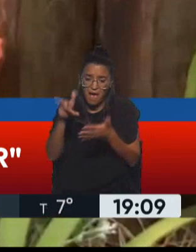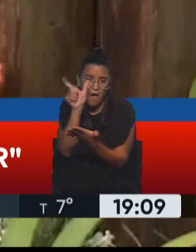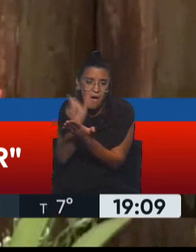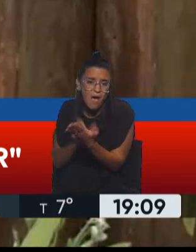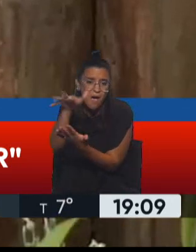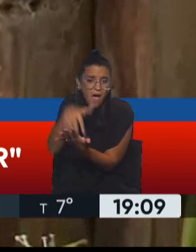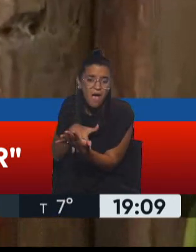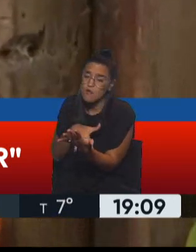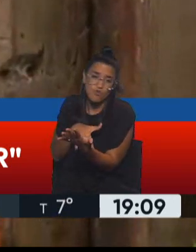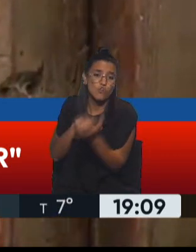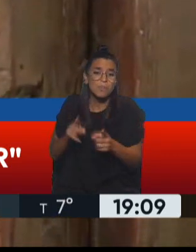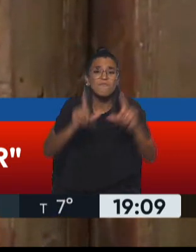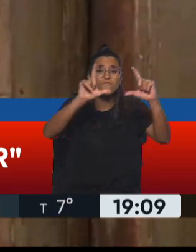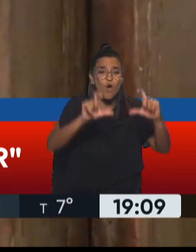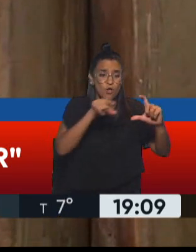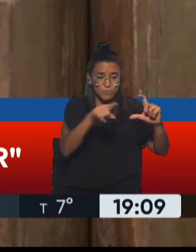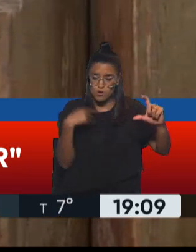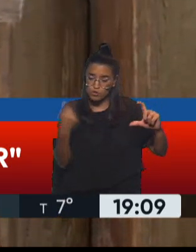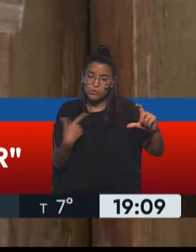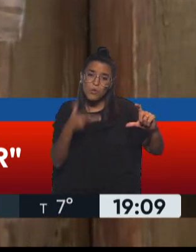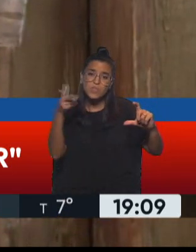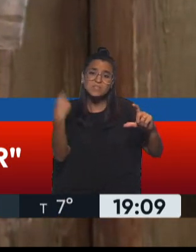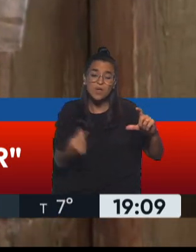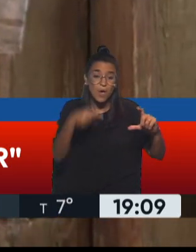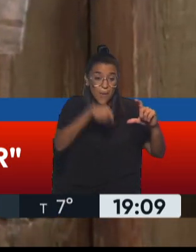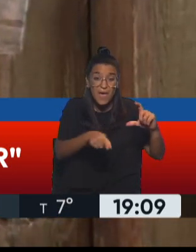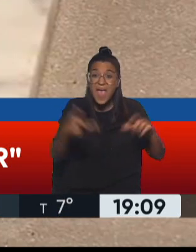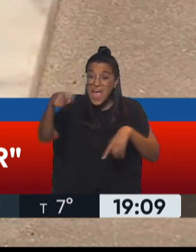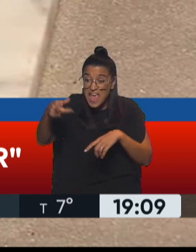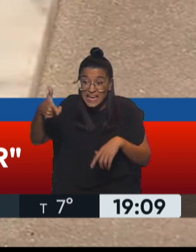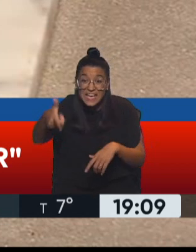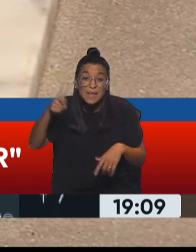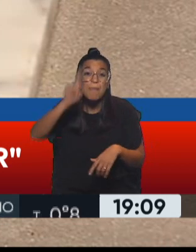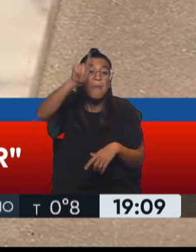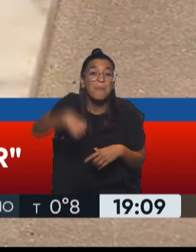sino también a través de una foto, porque estamos hablando de que eso lo desencadena